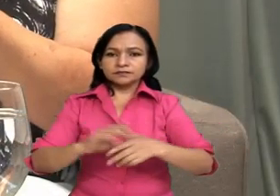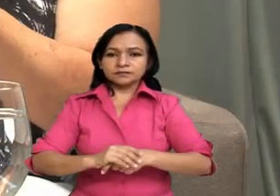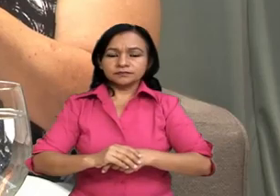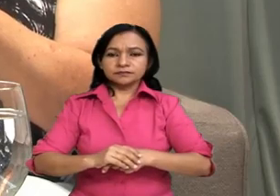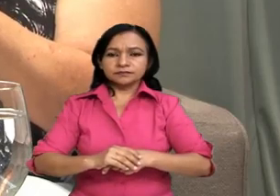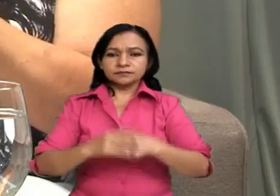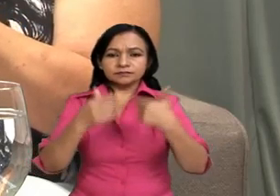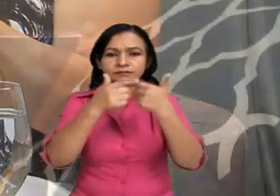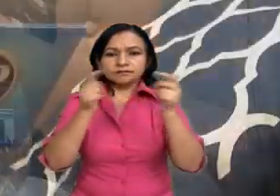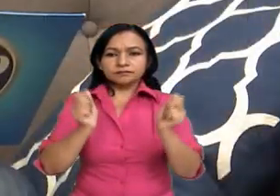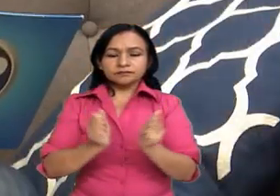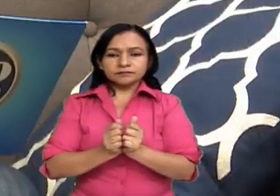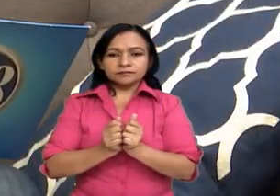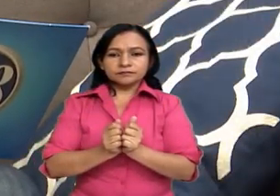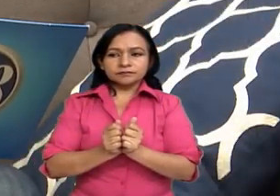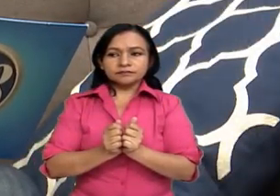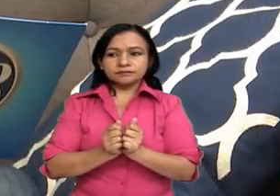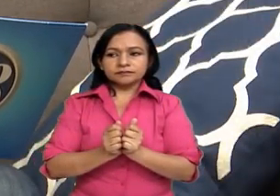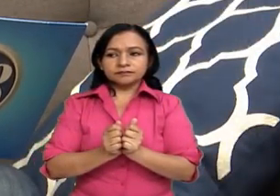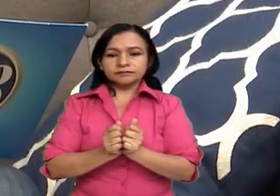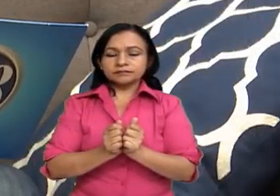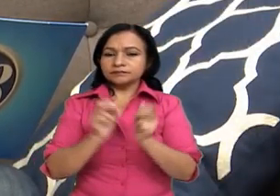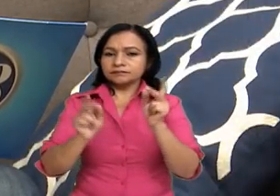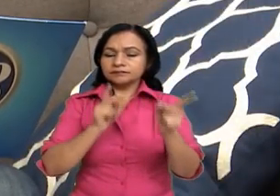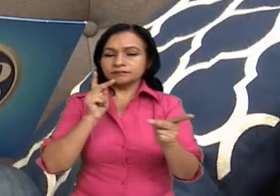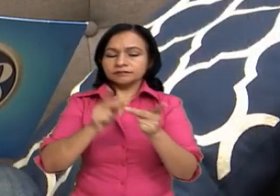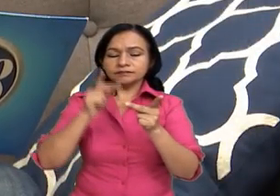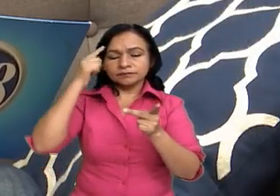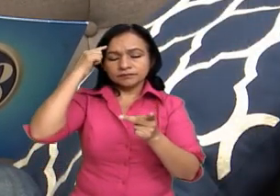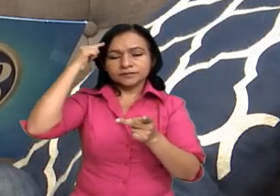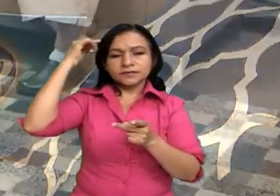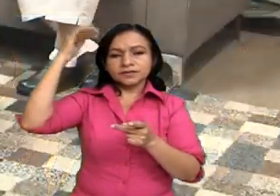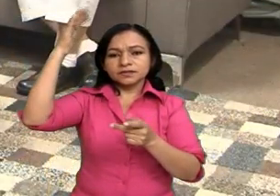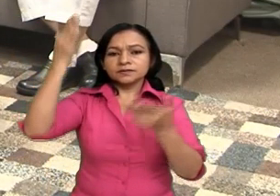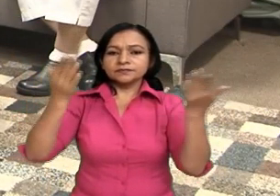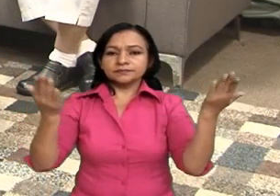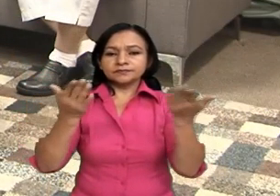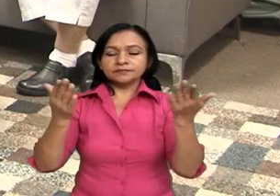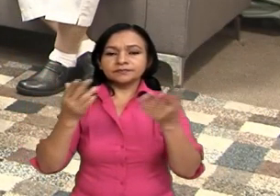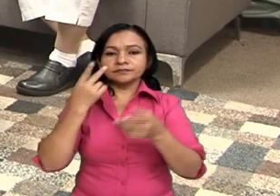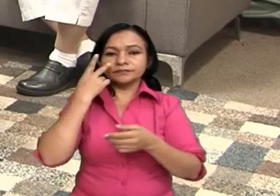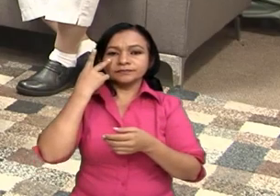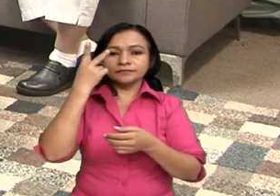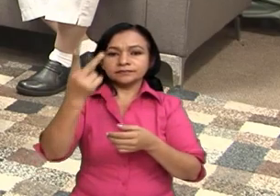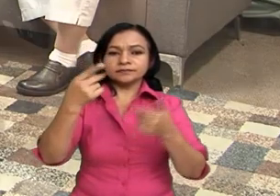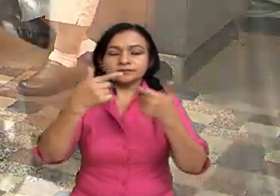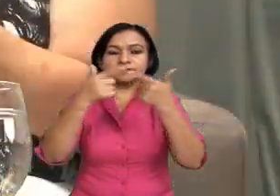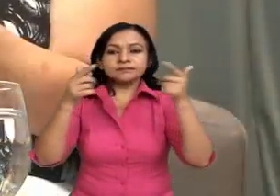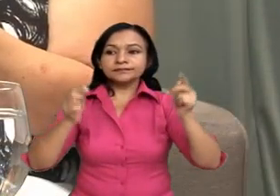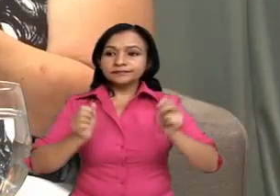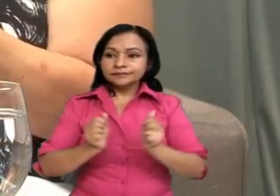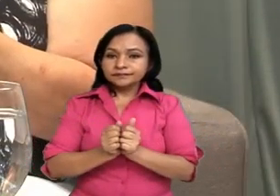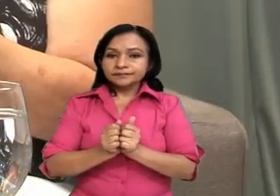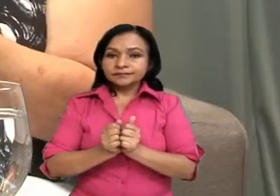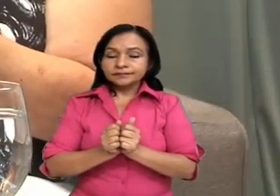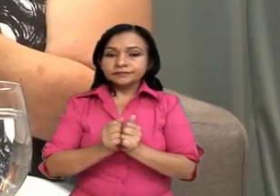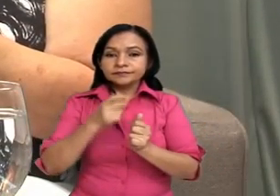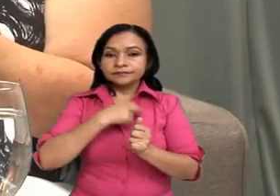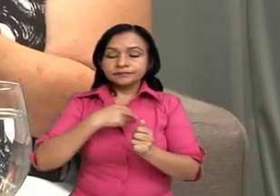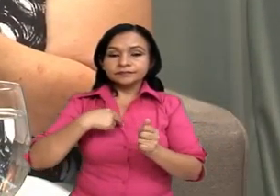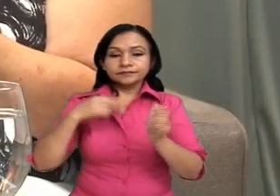de una colectividad, y sin duda alguna. Correcto, es el sueño de la visión colectiva y de construir